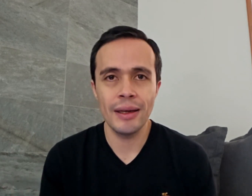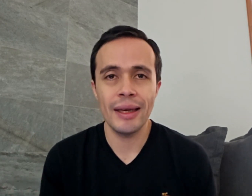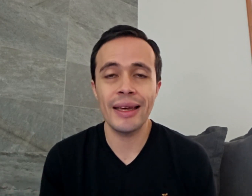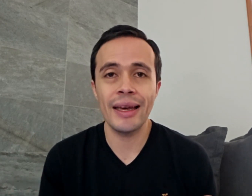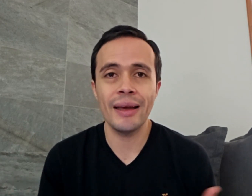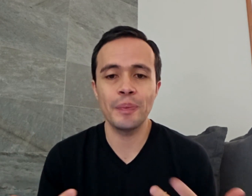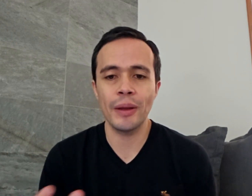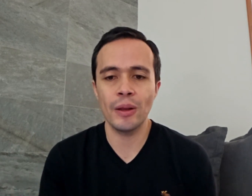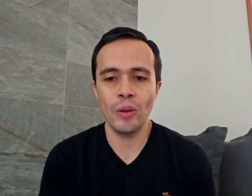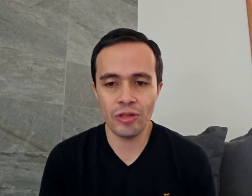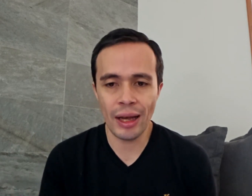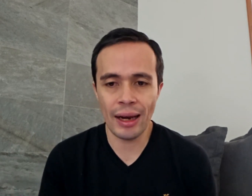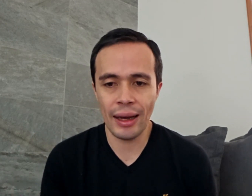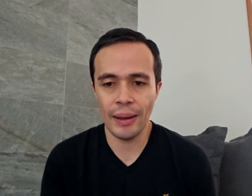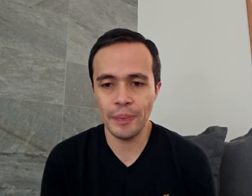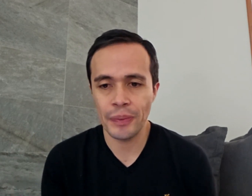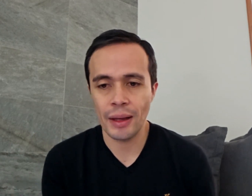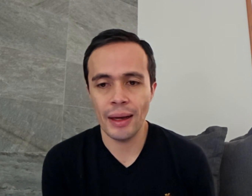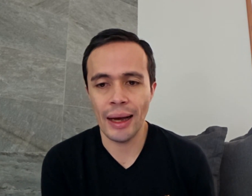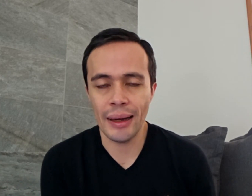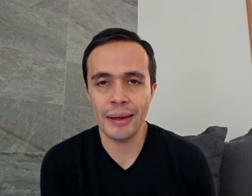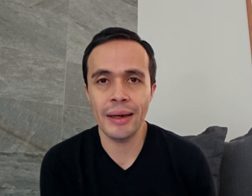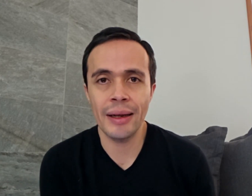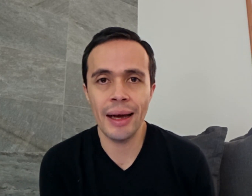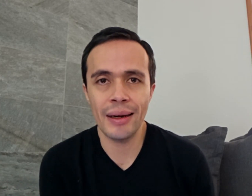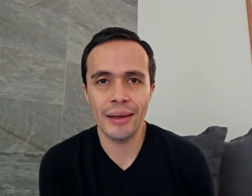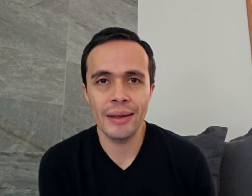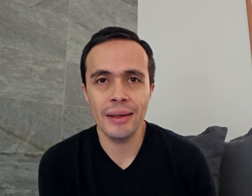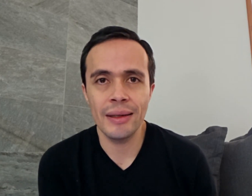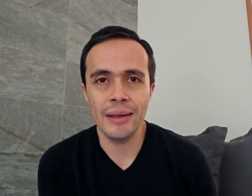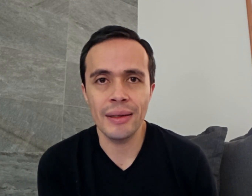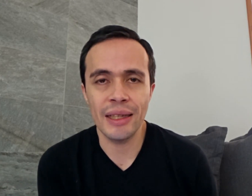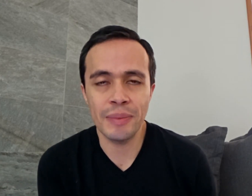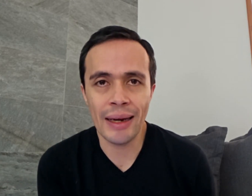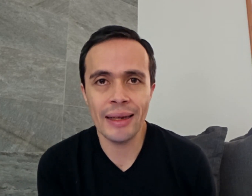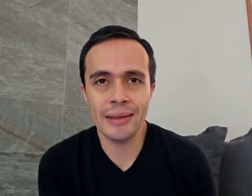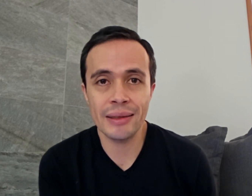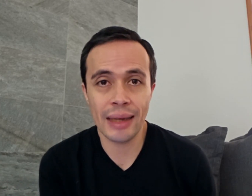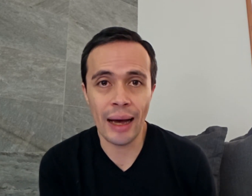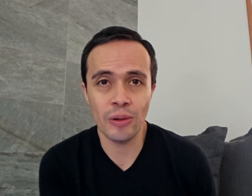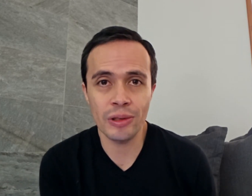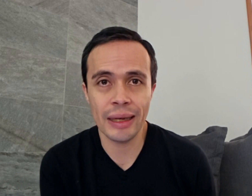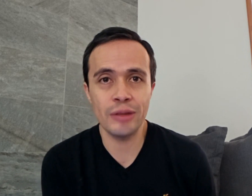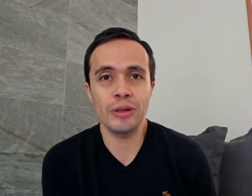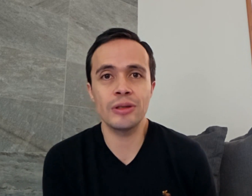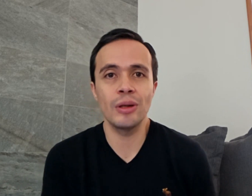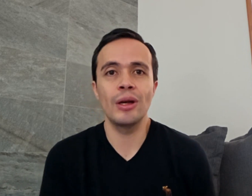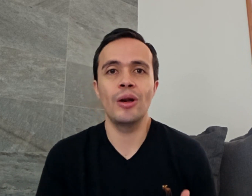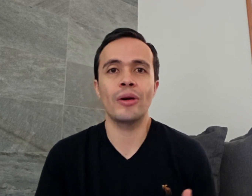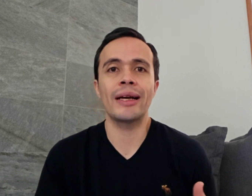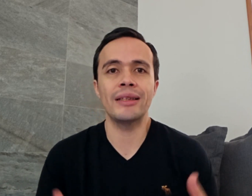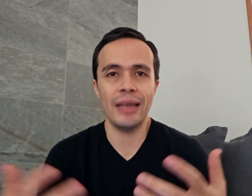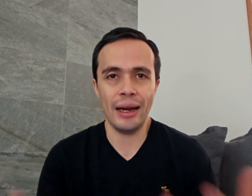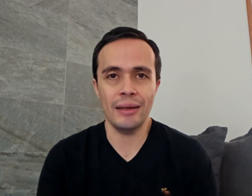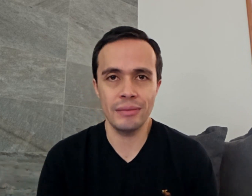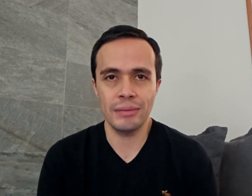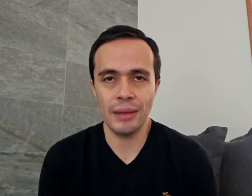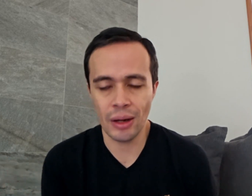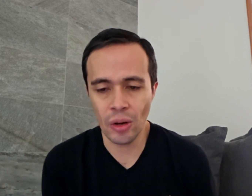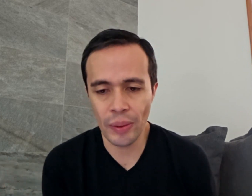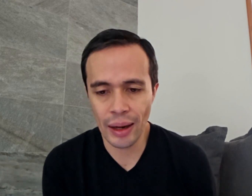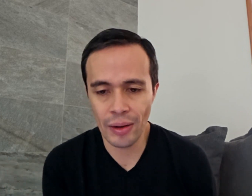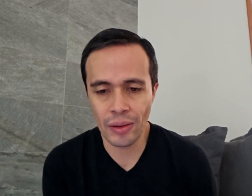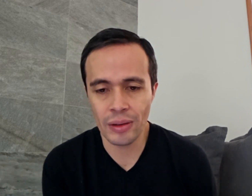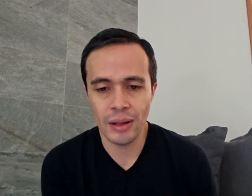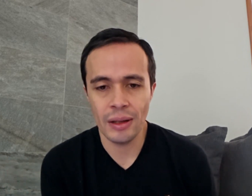cuide y que no salga a generar desmanes, caos, que eso es lo que quisiera